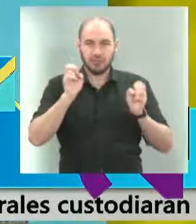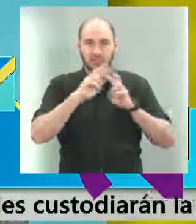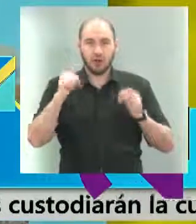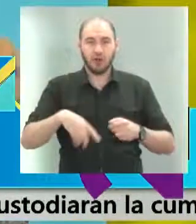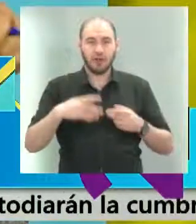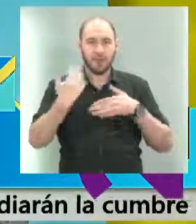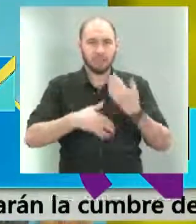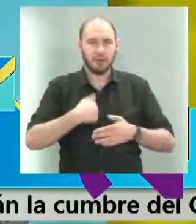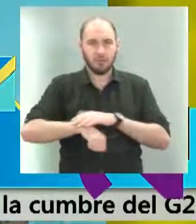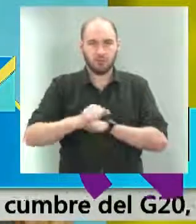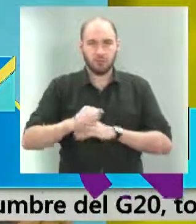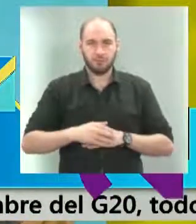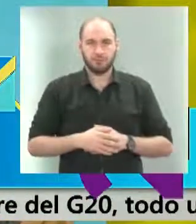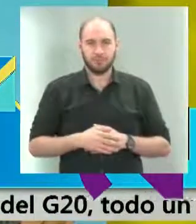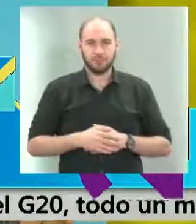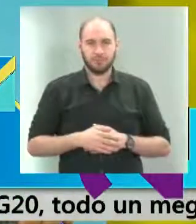es violencia en el fútbol.